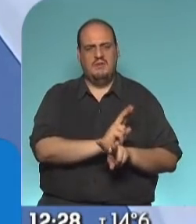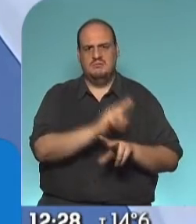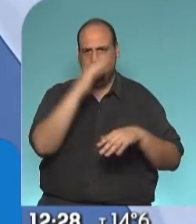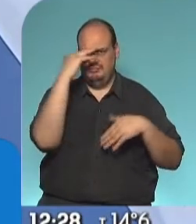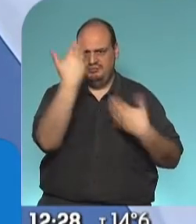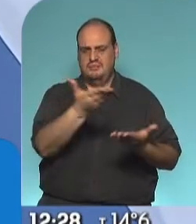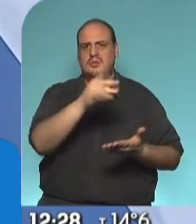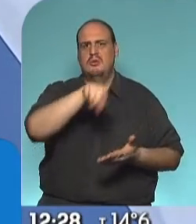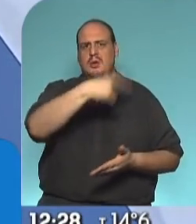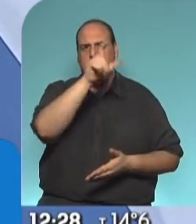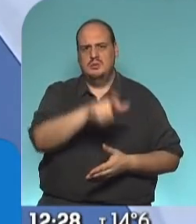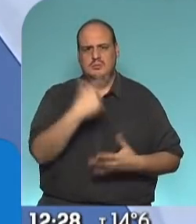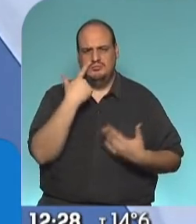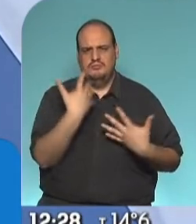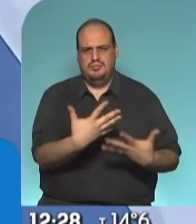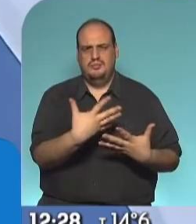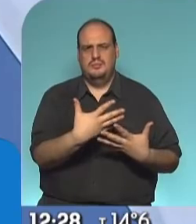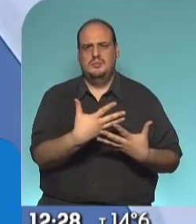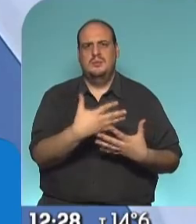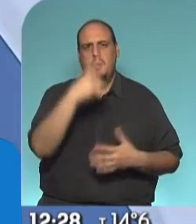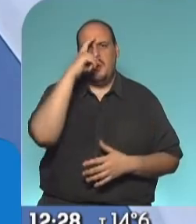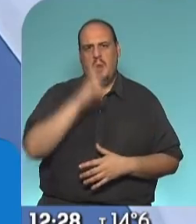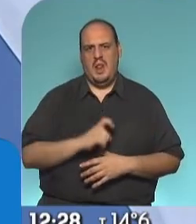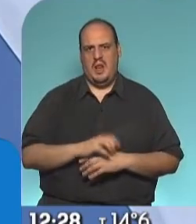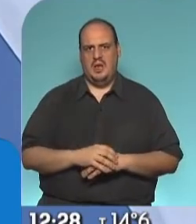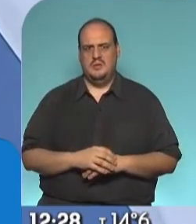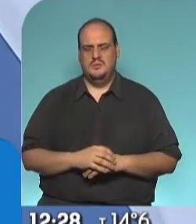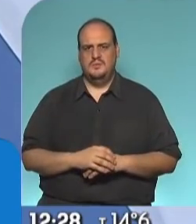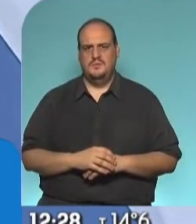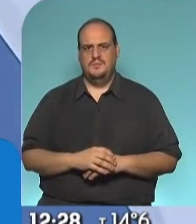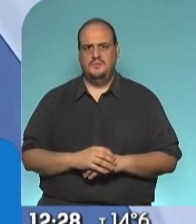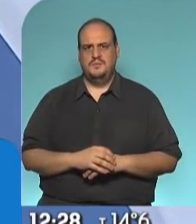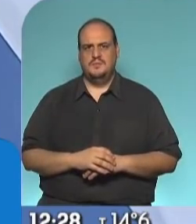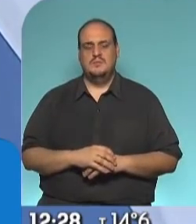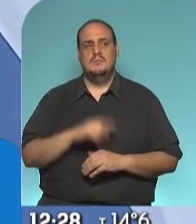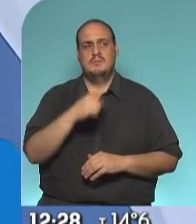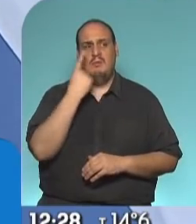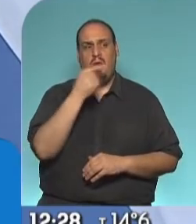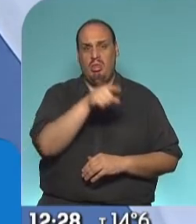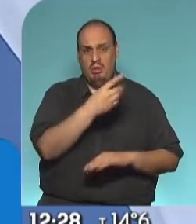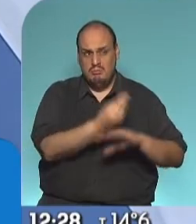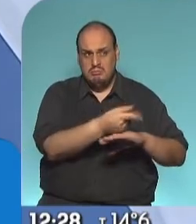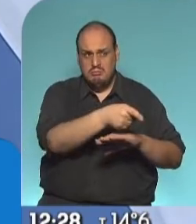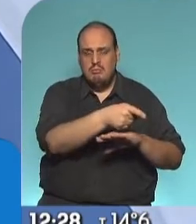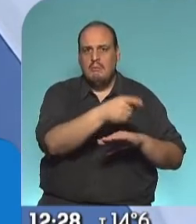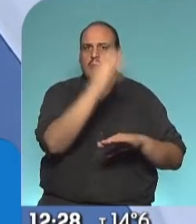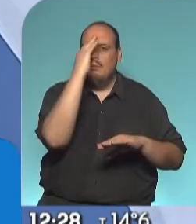de la Argentina, como fue el general don Manuel Belgrano. Y en aquellos días recordé